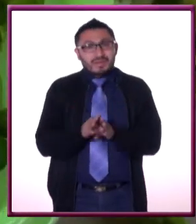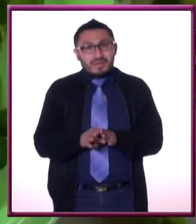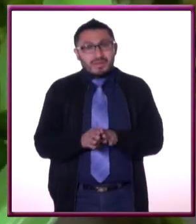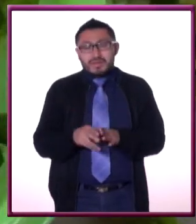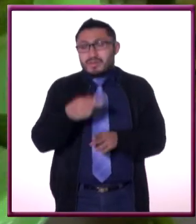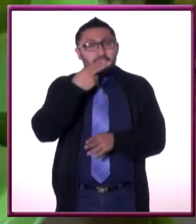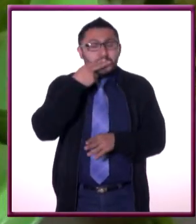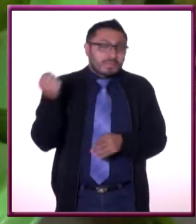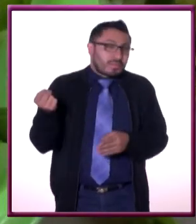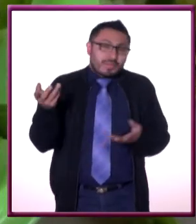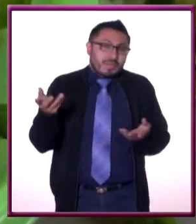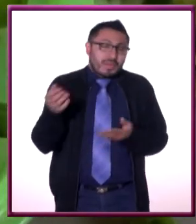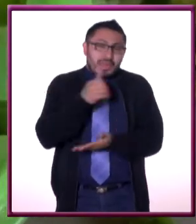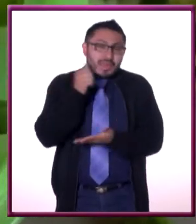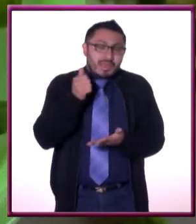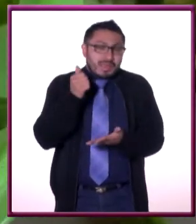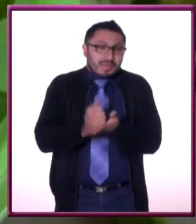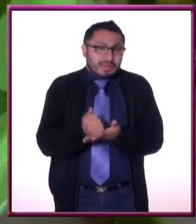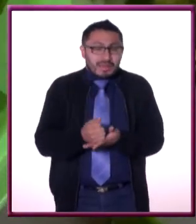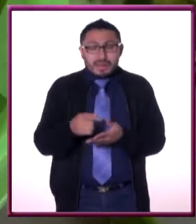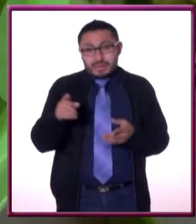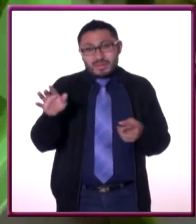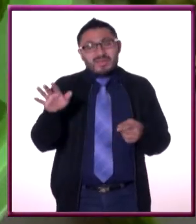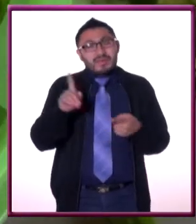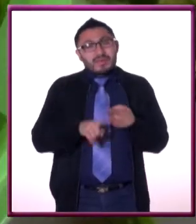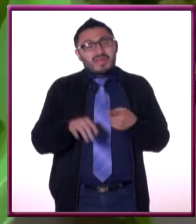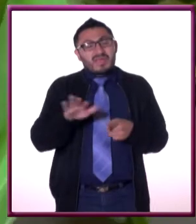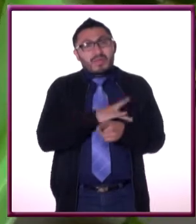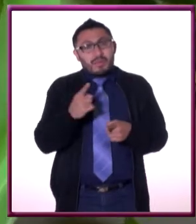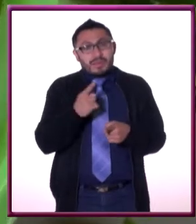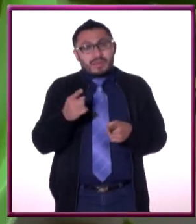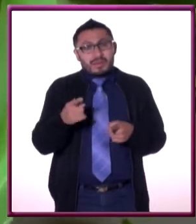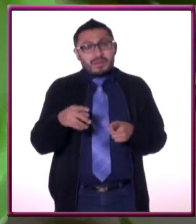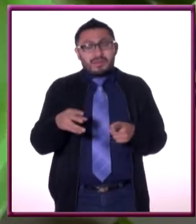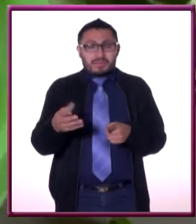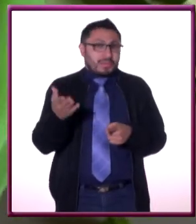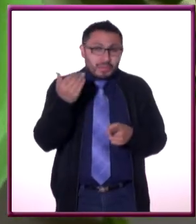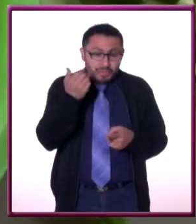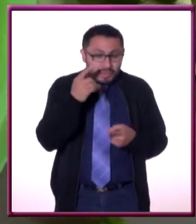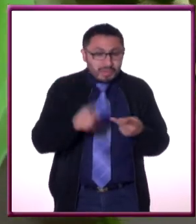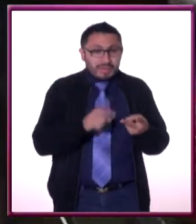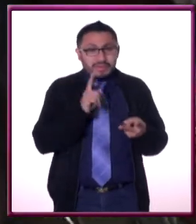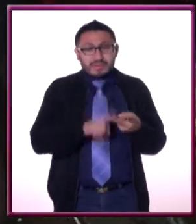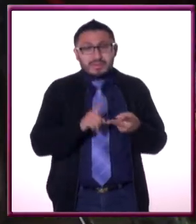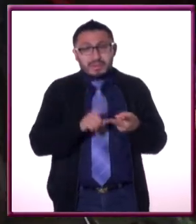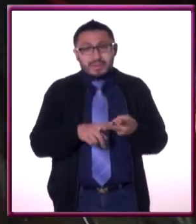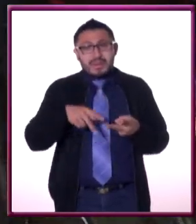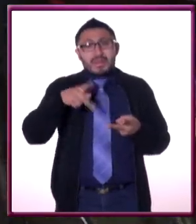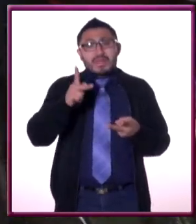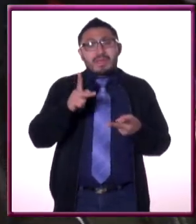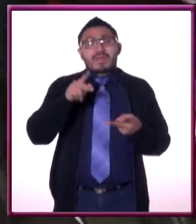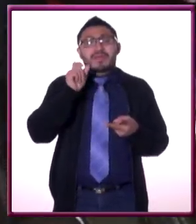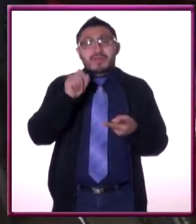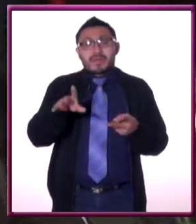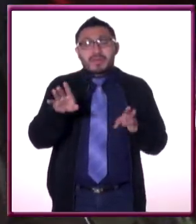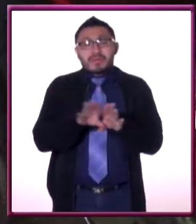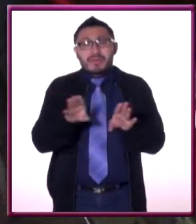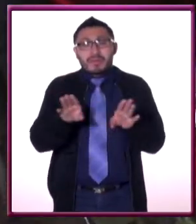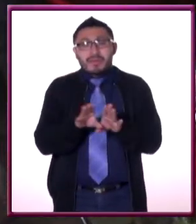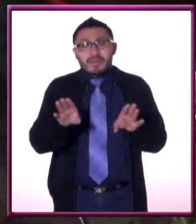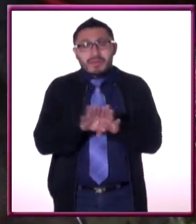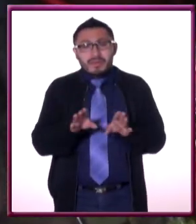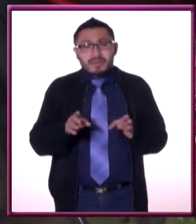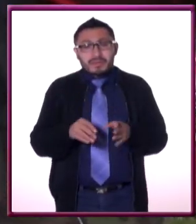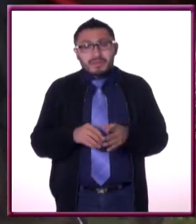de consumirse en muchas ciudades. Número uno, porque pues no están tan disponibles. Pero además siguen